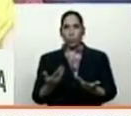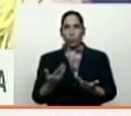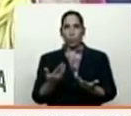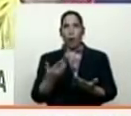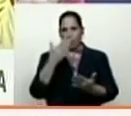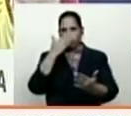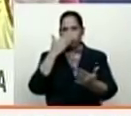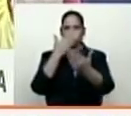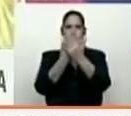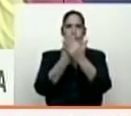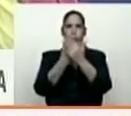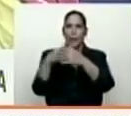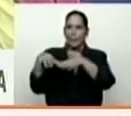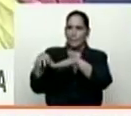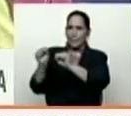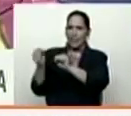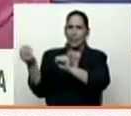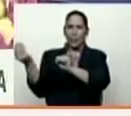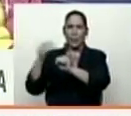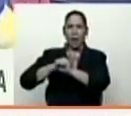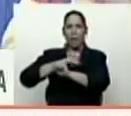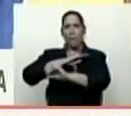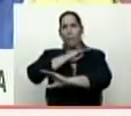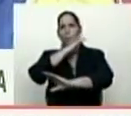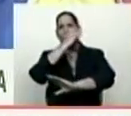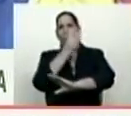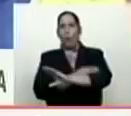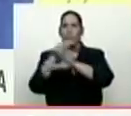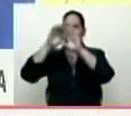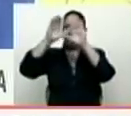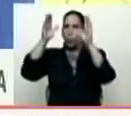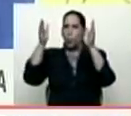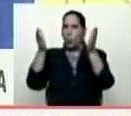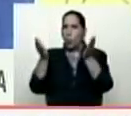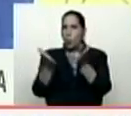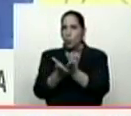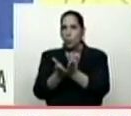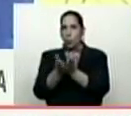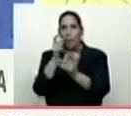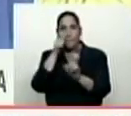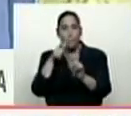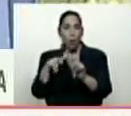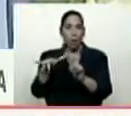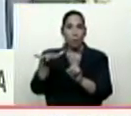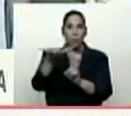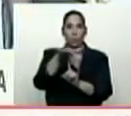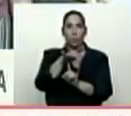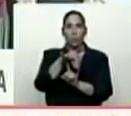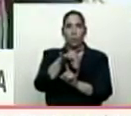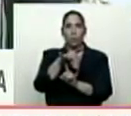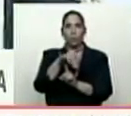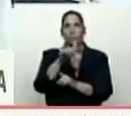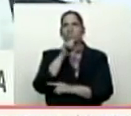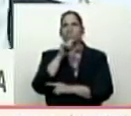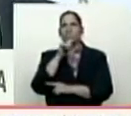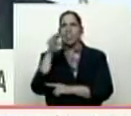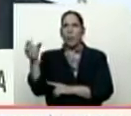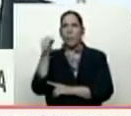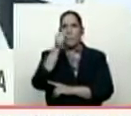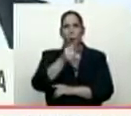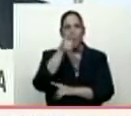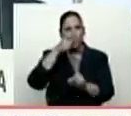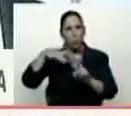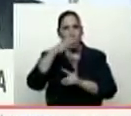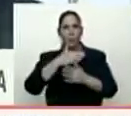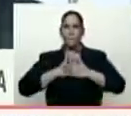enfrentando al imperio más poderoso del mundo de todos los tiempos, un pueblo. ¿Y qué pone ese pueblo? Su pecho, su